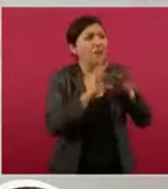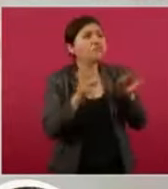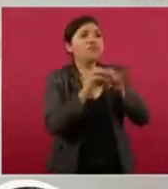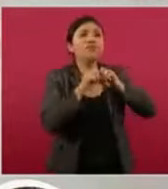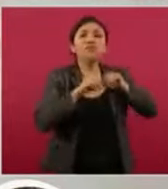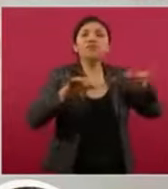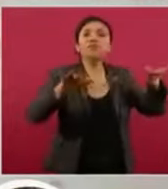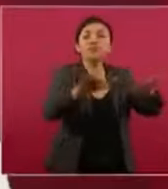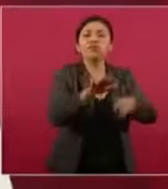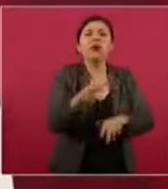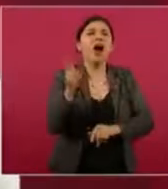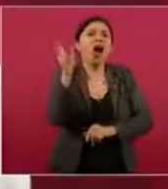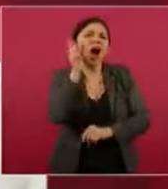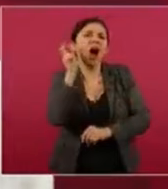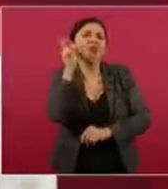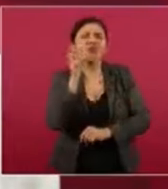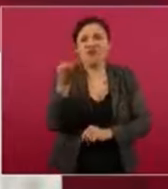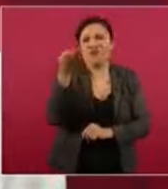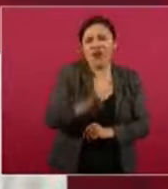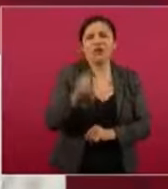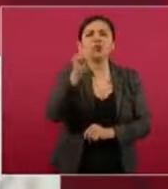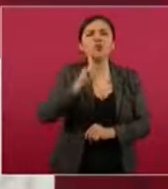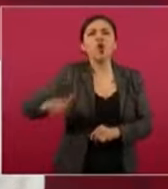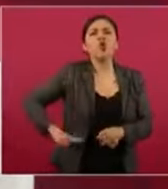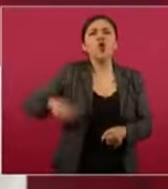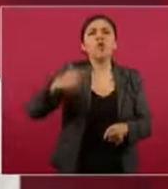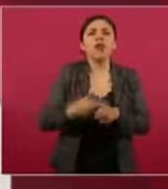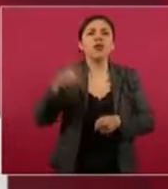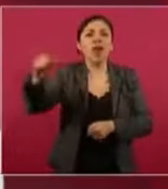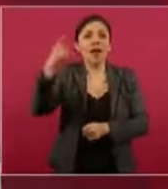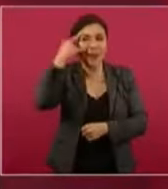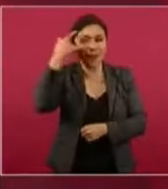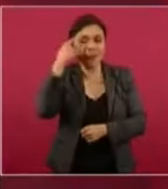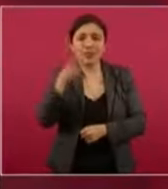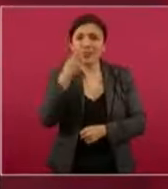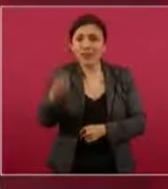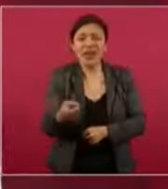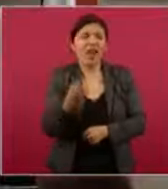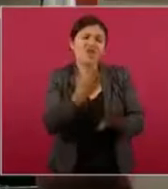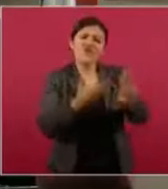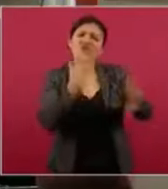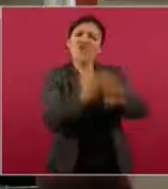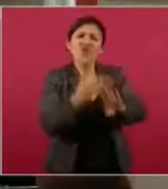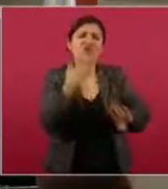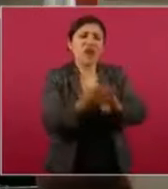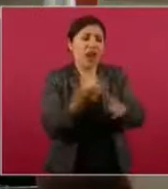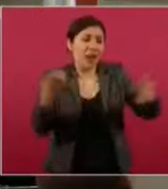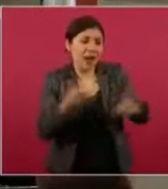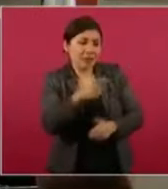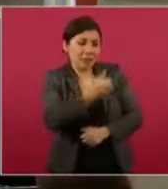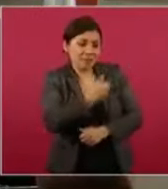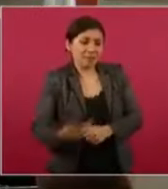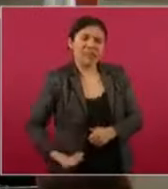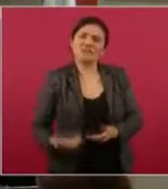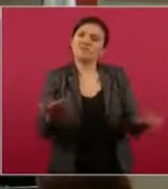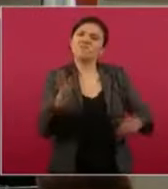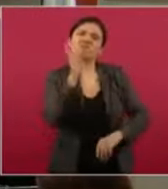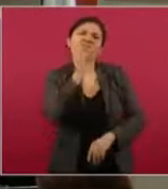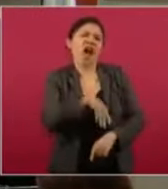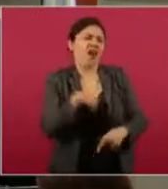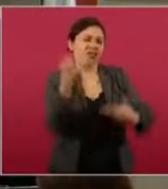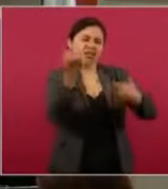audio falso de la gobernadora de Campeche, quien supuestamente critica el actuar del presidente de la